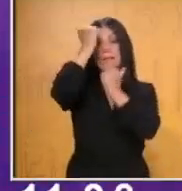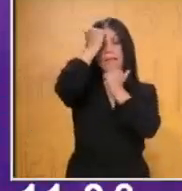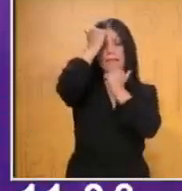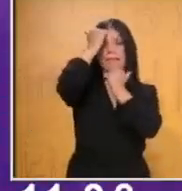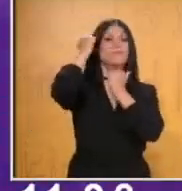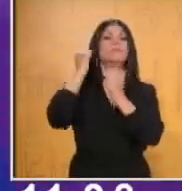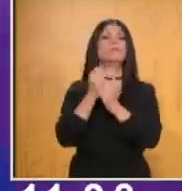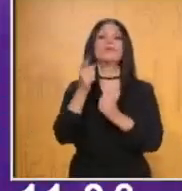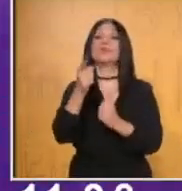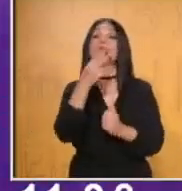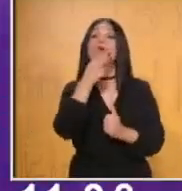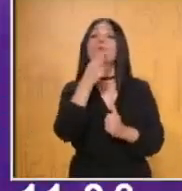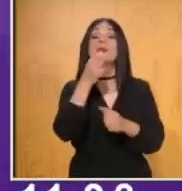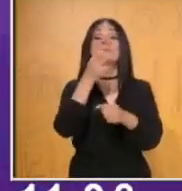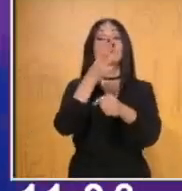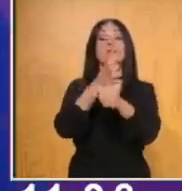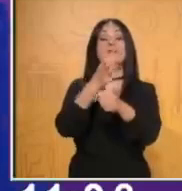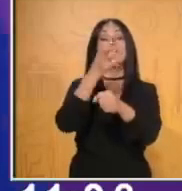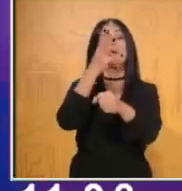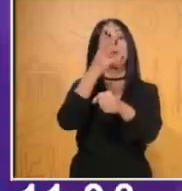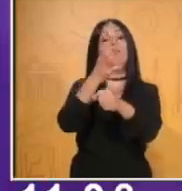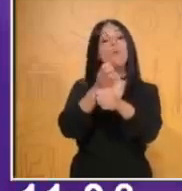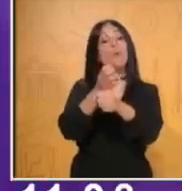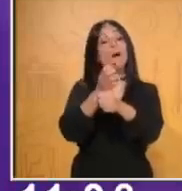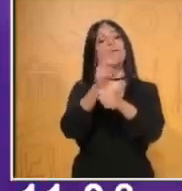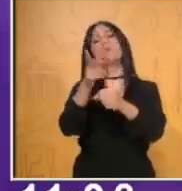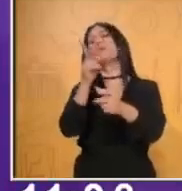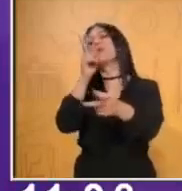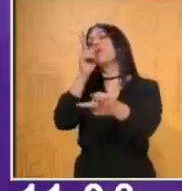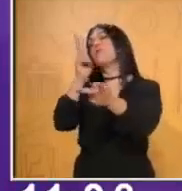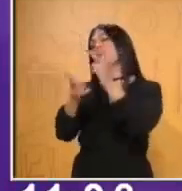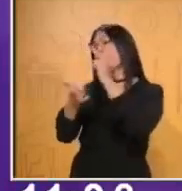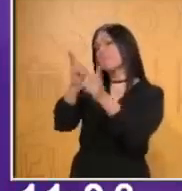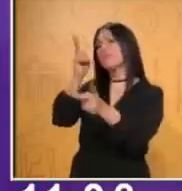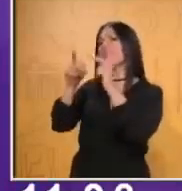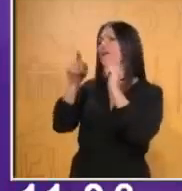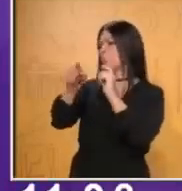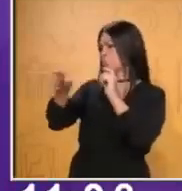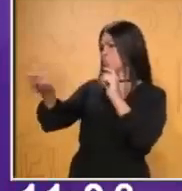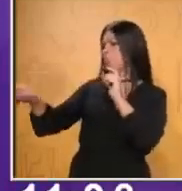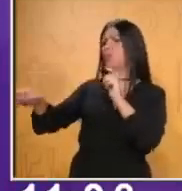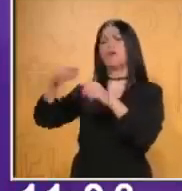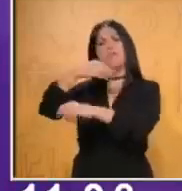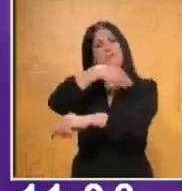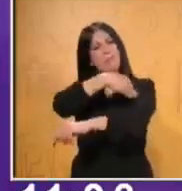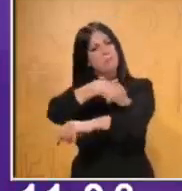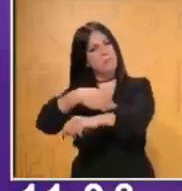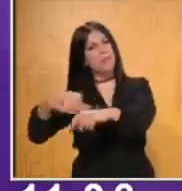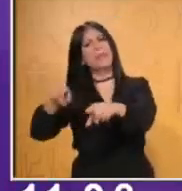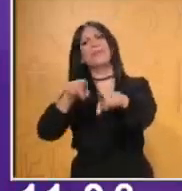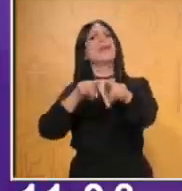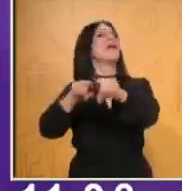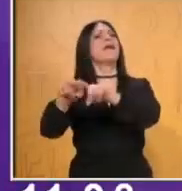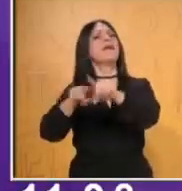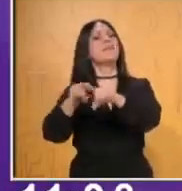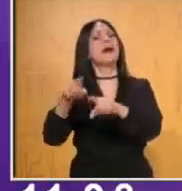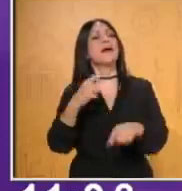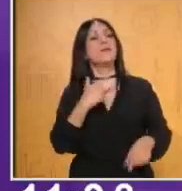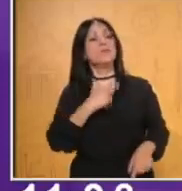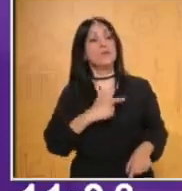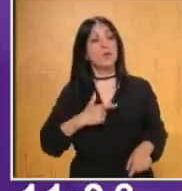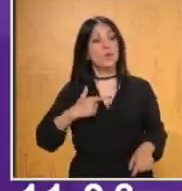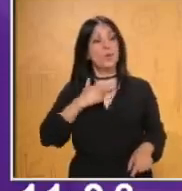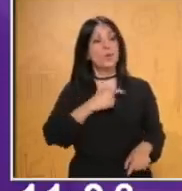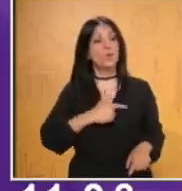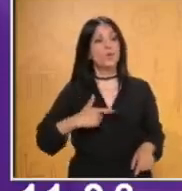en su casa comenten con sus papás, con sus hermanitos, si les gustó el cuento, y para que